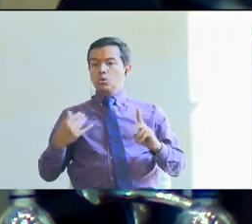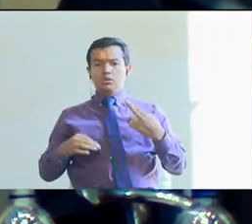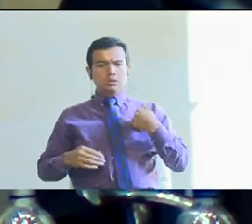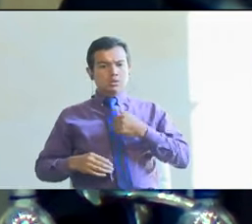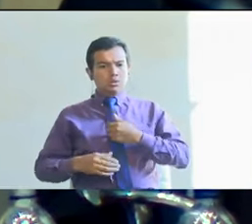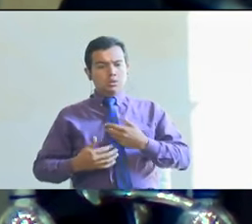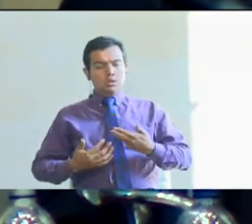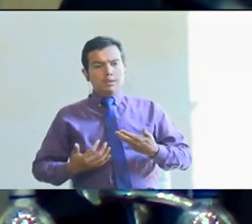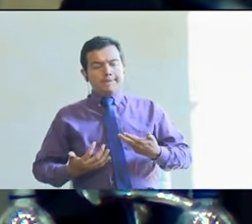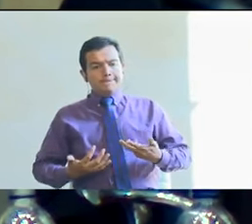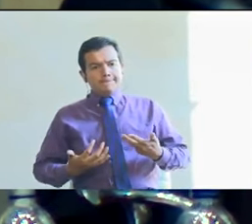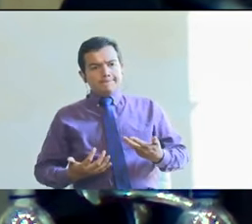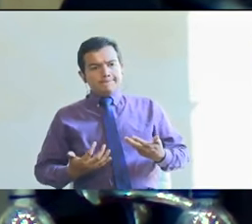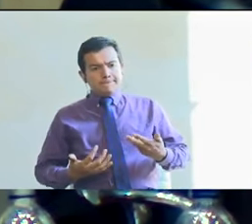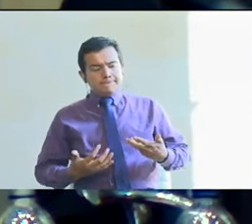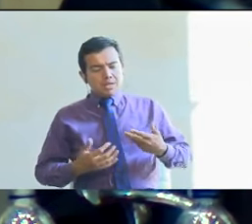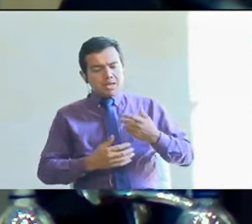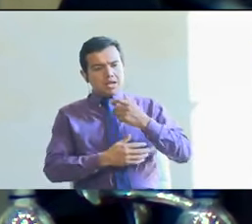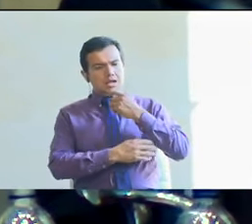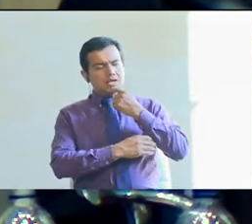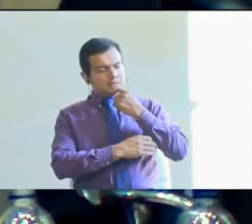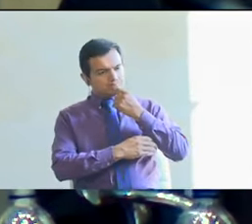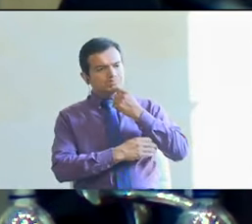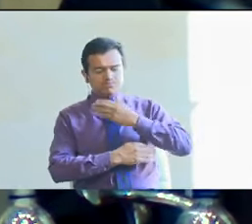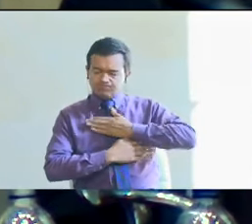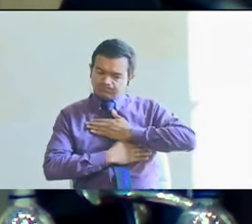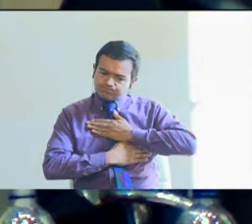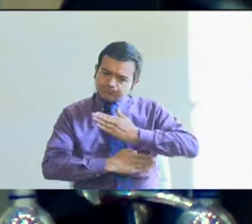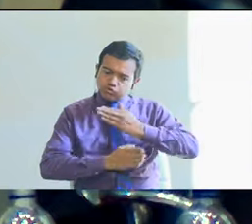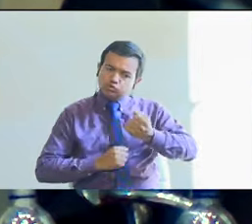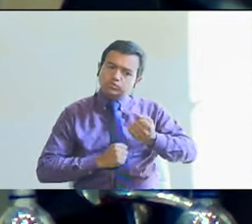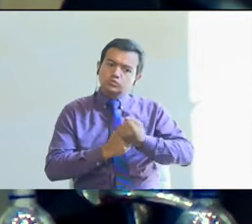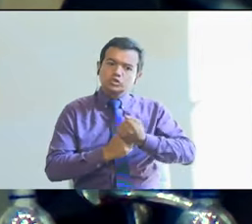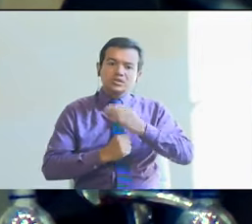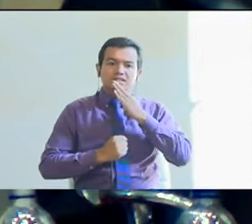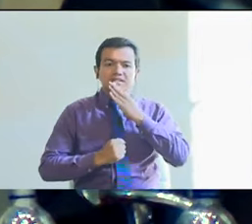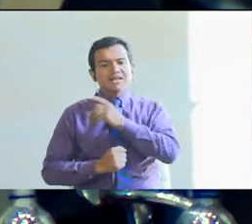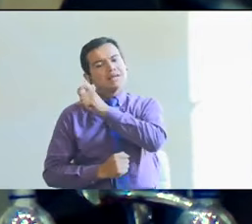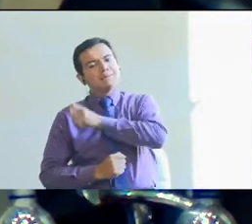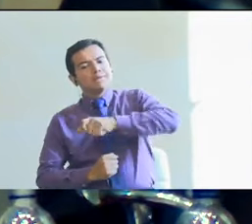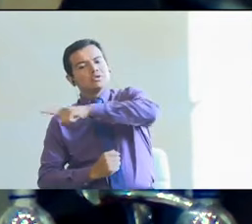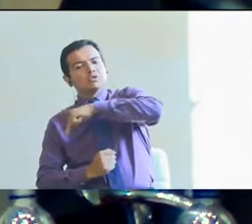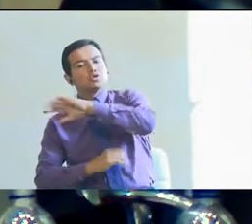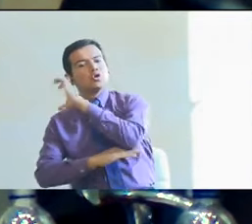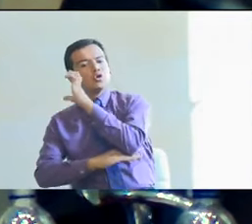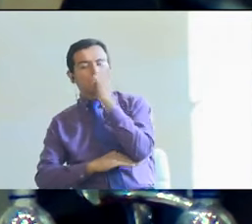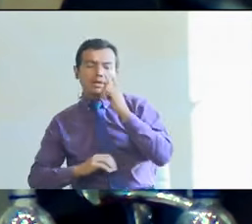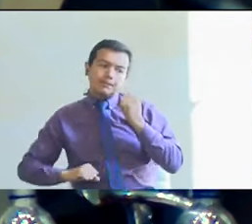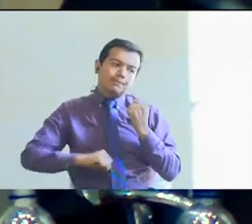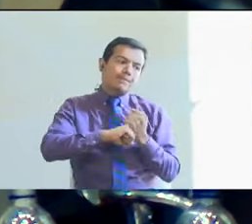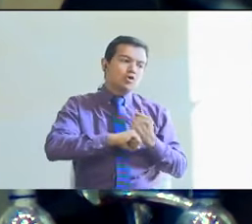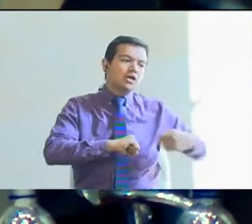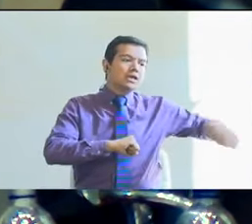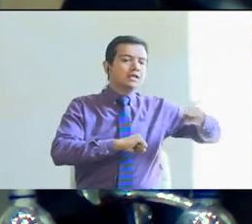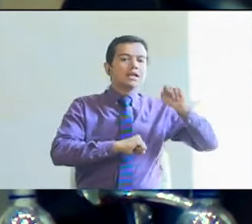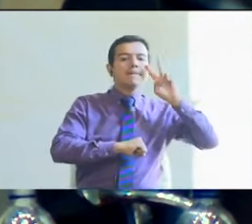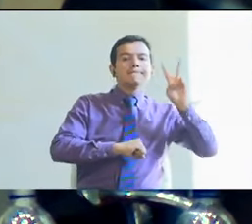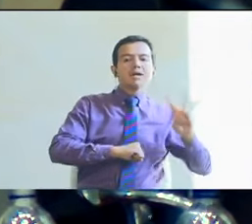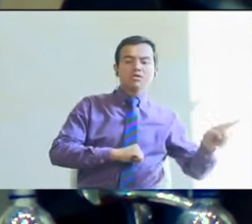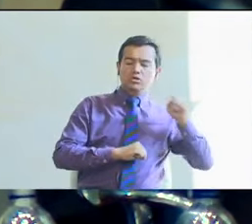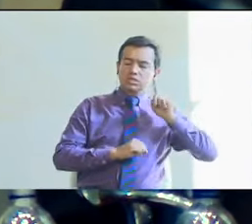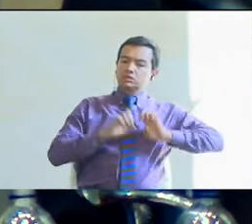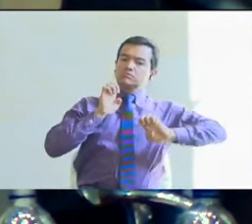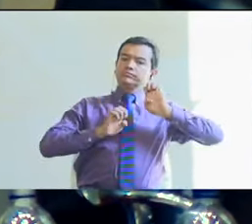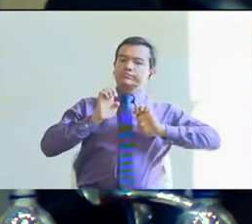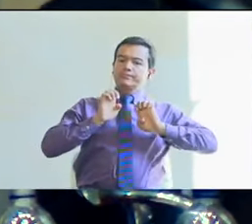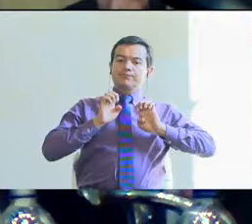sirva para reforzar el apoyo que le brinda todo el pueblo colombiano a los venezolanos que resisten por favor doctor